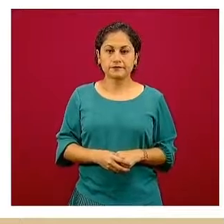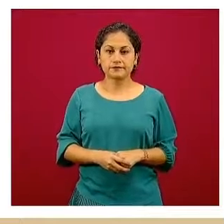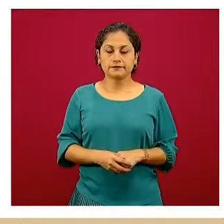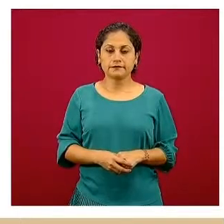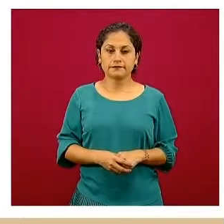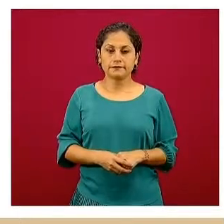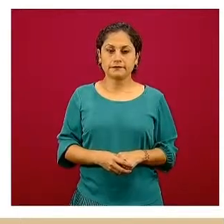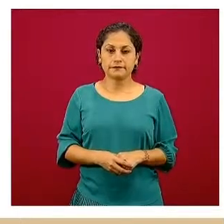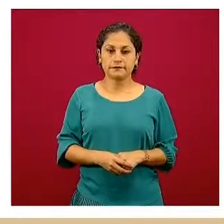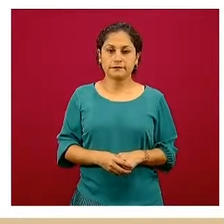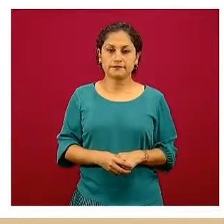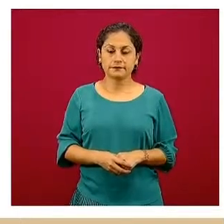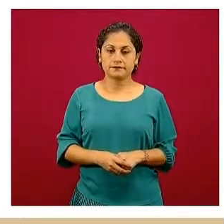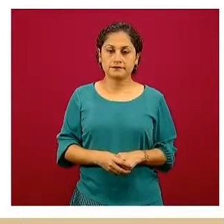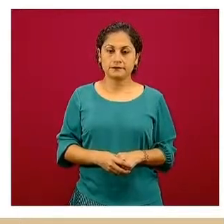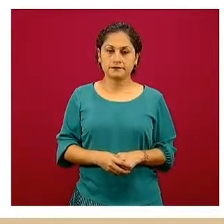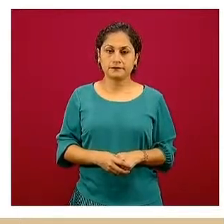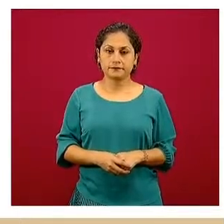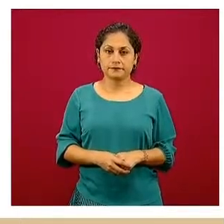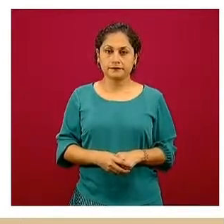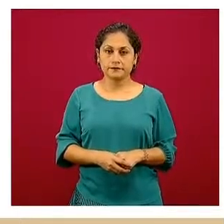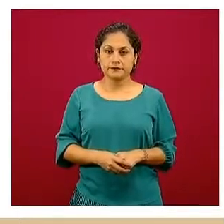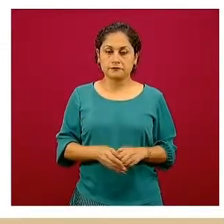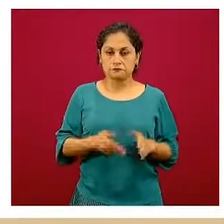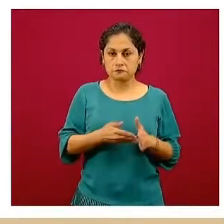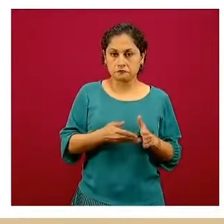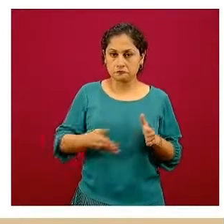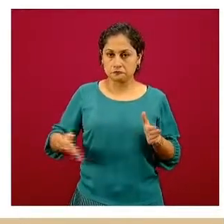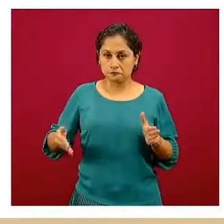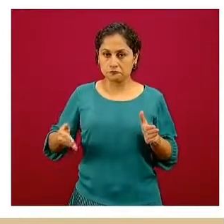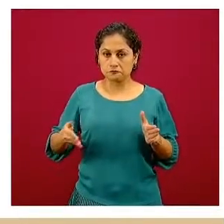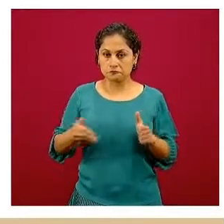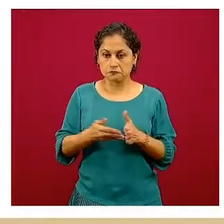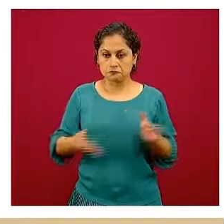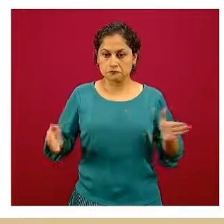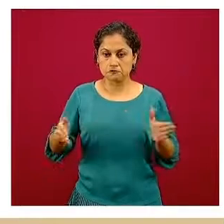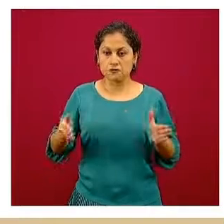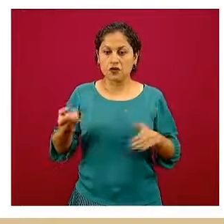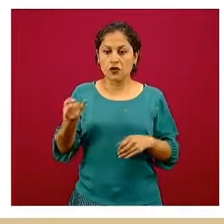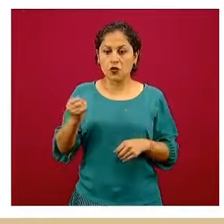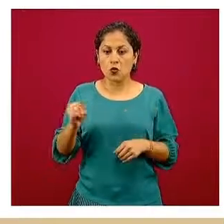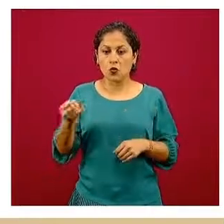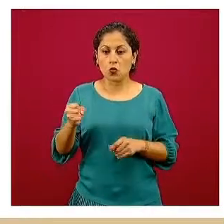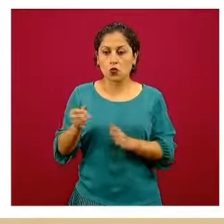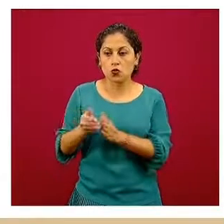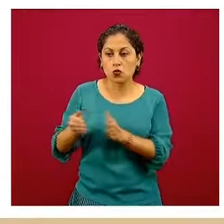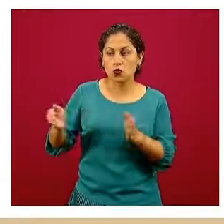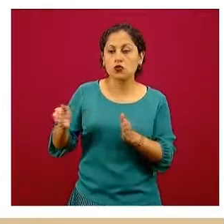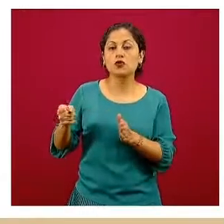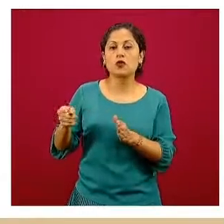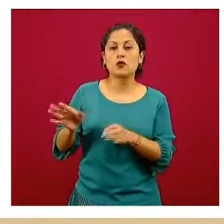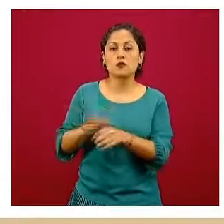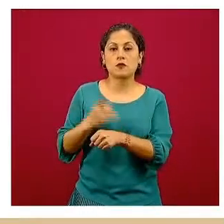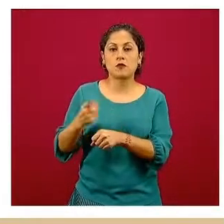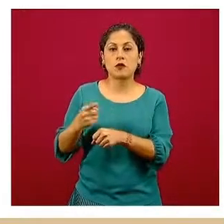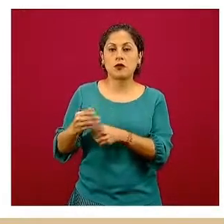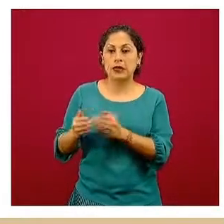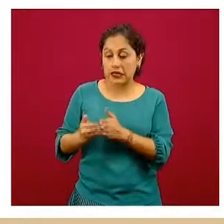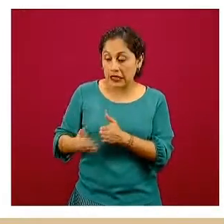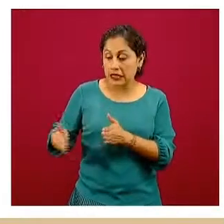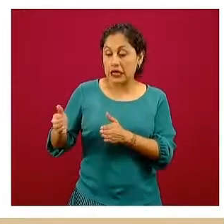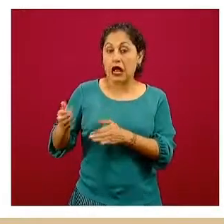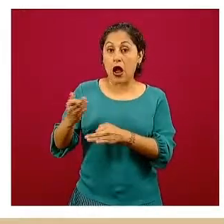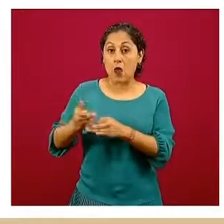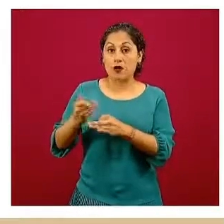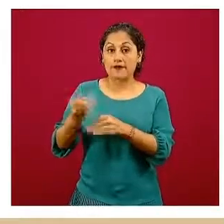prácticamente ya un poco más consistente durante todo el mes de junio. sabiendo que esta es prácticamente la última semana completa que vamos